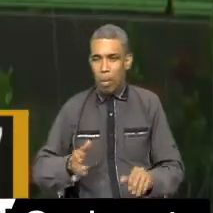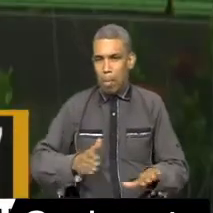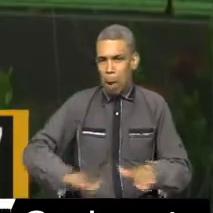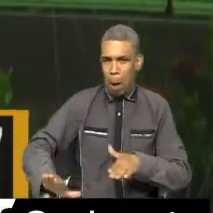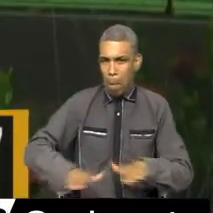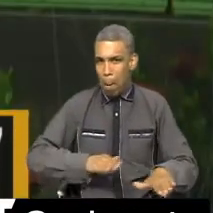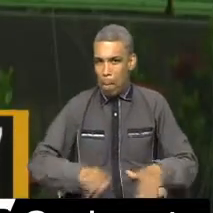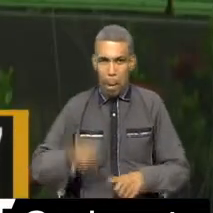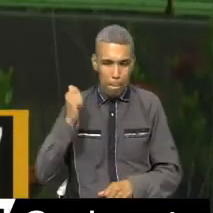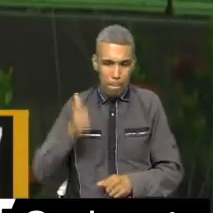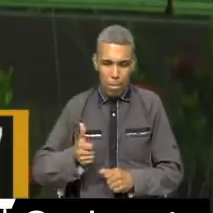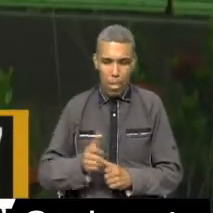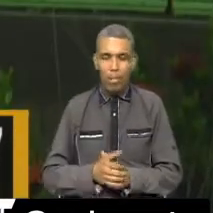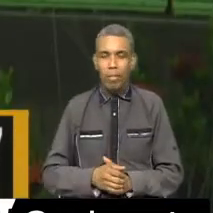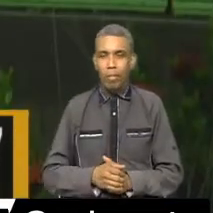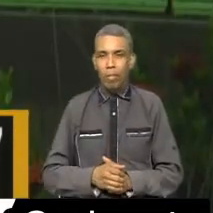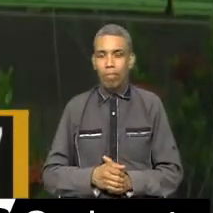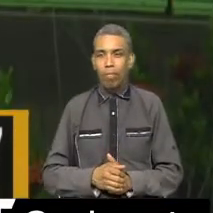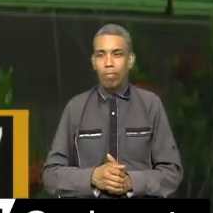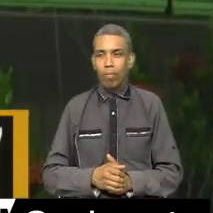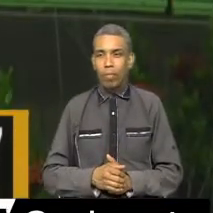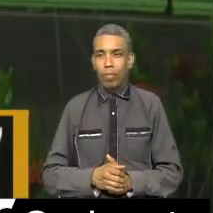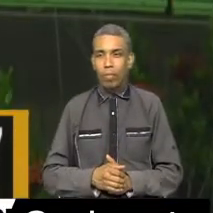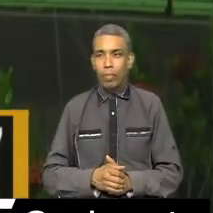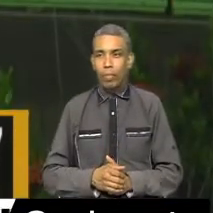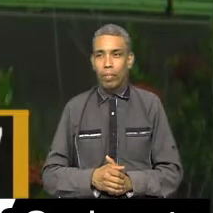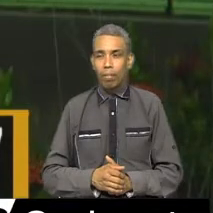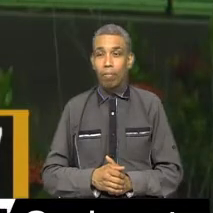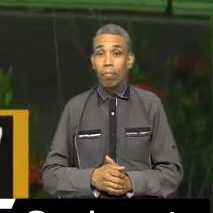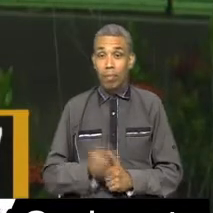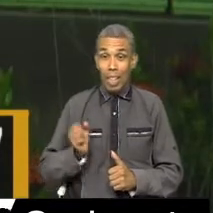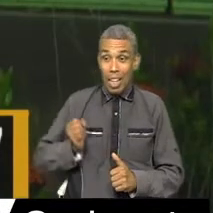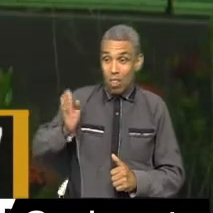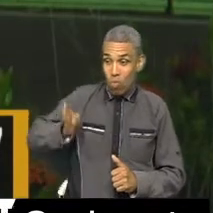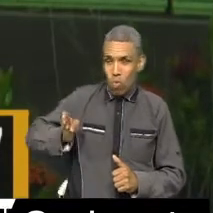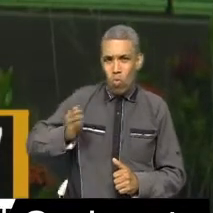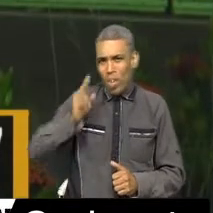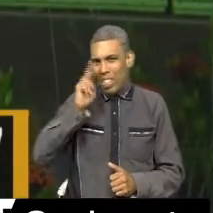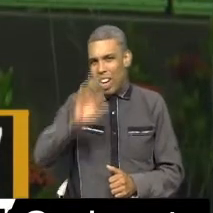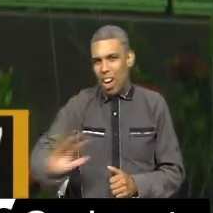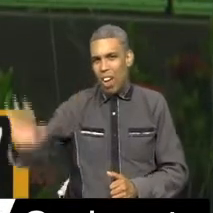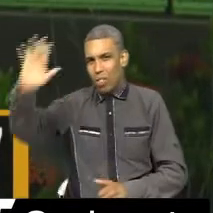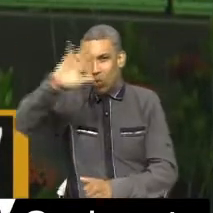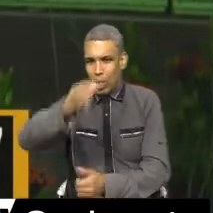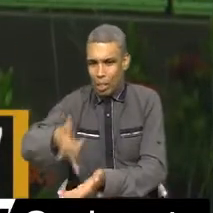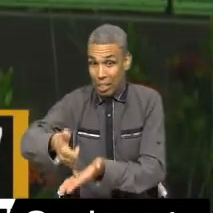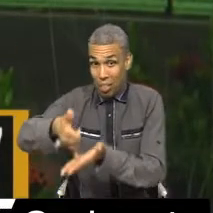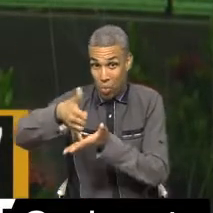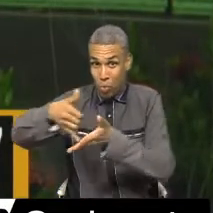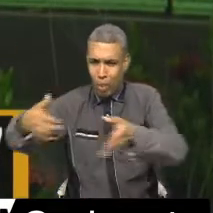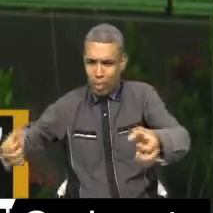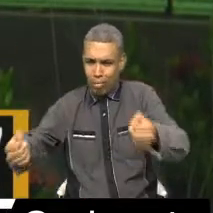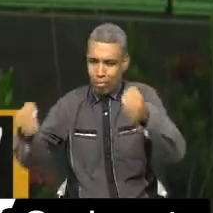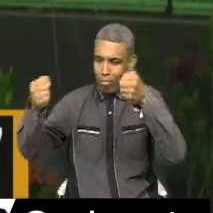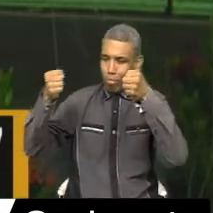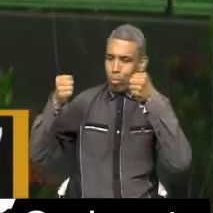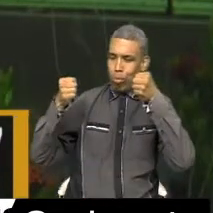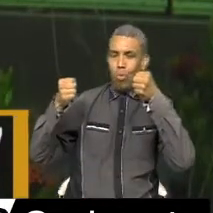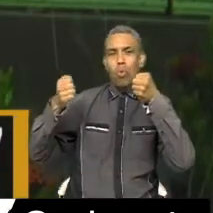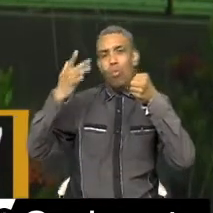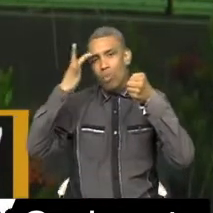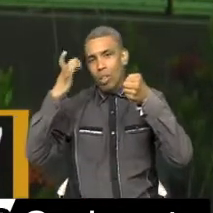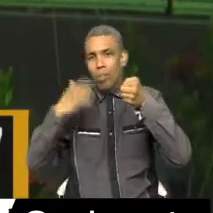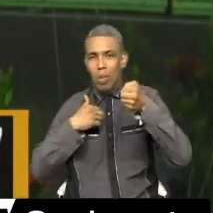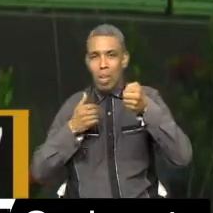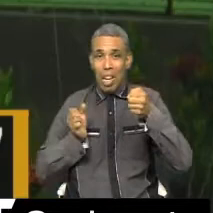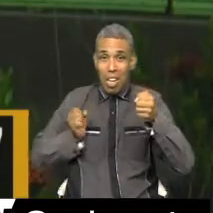Hemos, gracias a Dios, un trofeo como uno de los mejores clubes a nivel nacional. y muy buena la acogida aquí de Barranca Bermeja, porque asistimos un